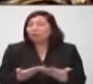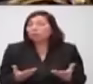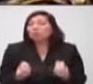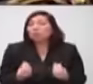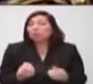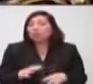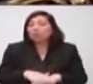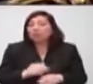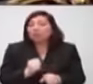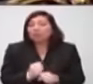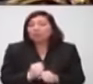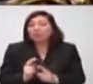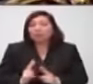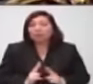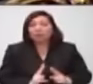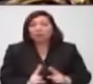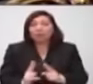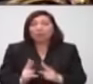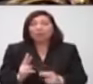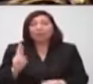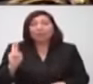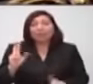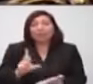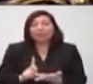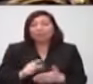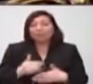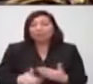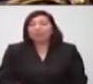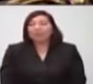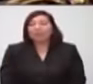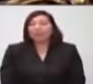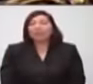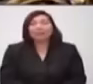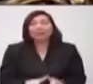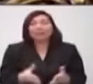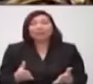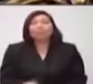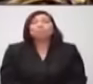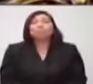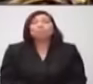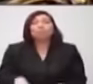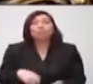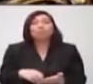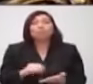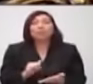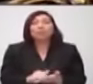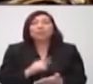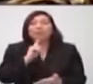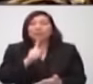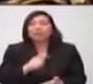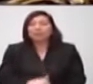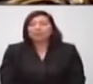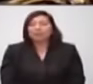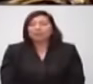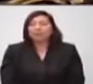cómo estamos trabajando con Rutas de Lima. Por ejemplo, hay una molestia que estamos generando tremendamente a la población que está